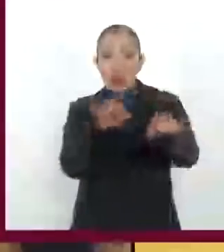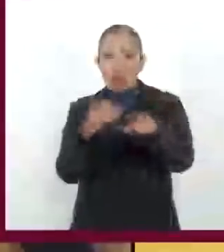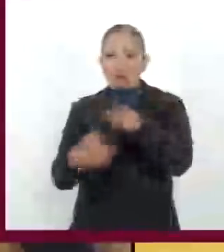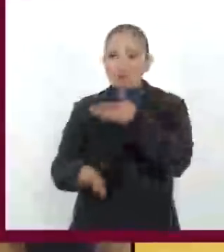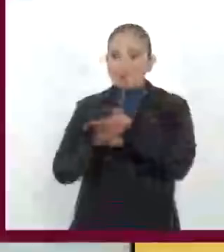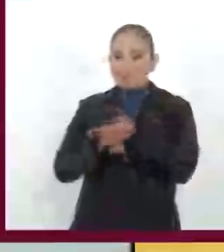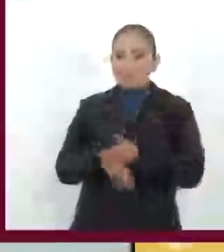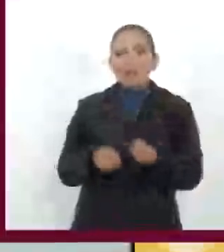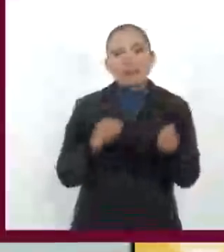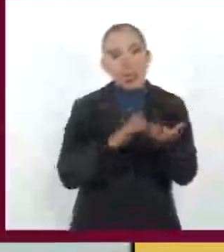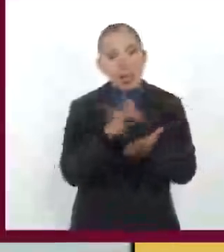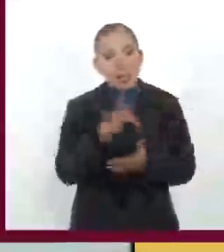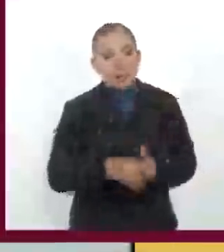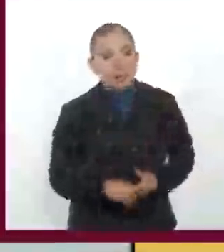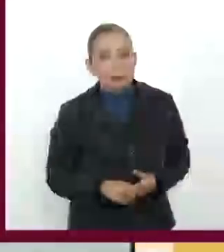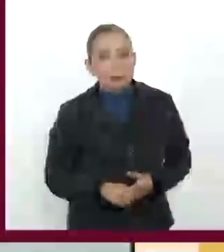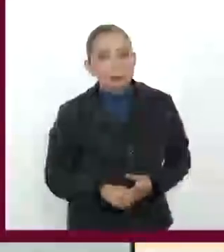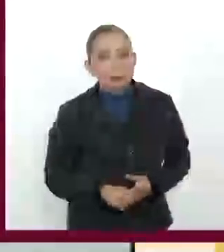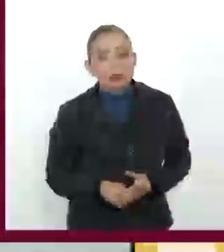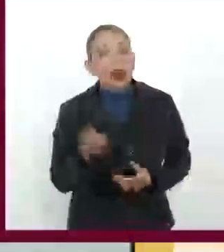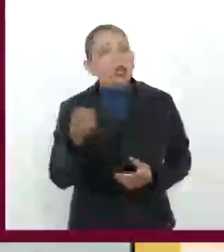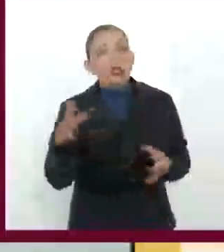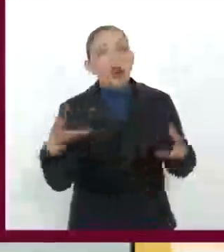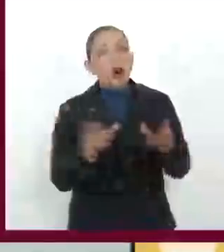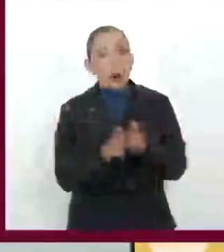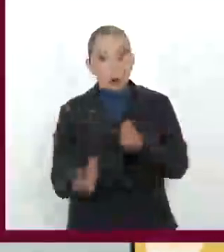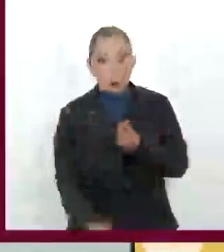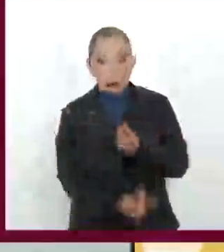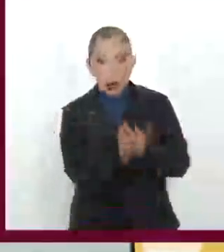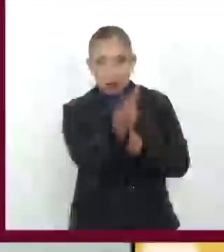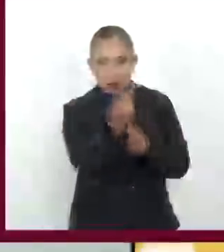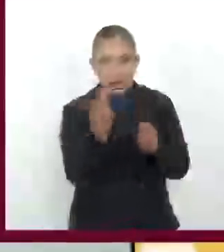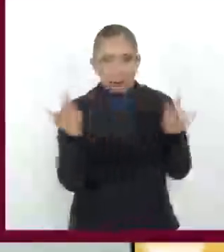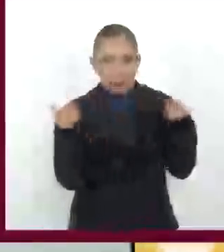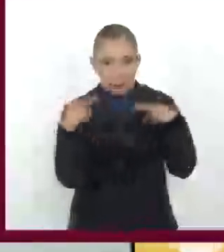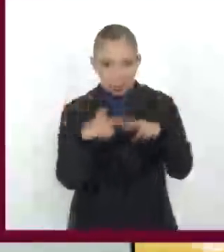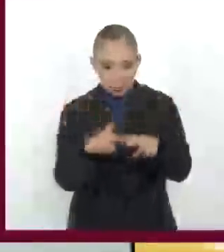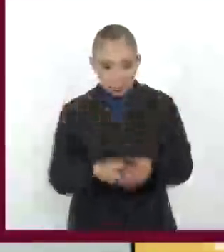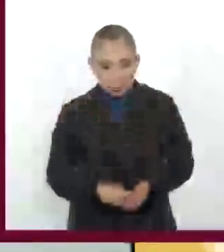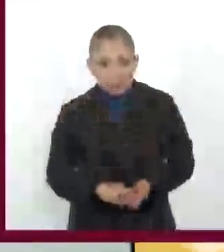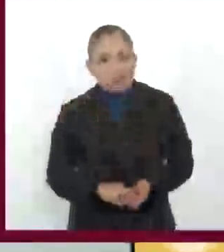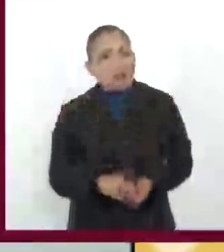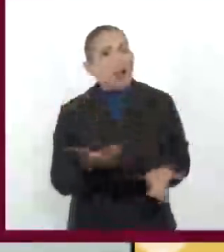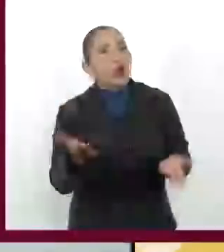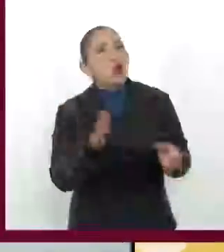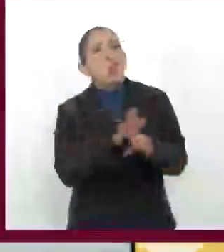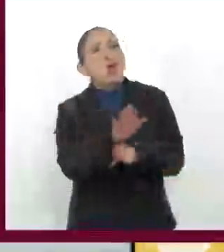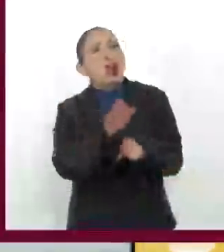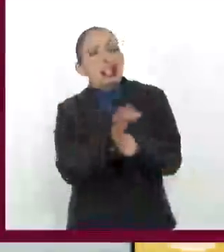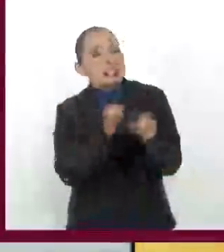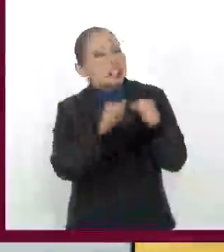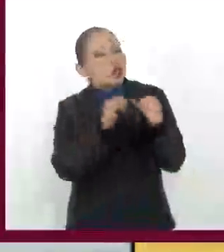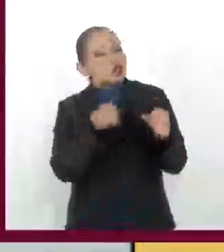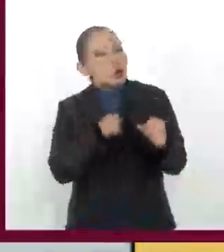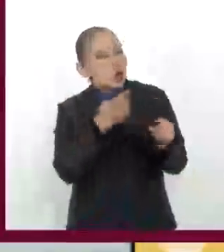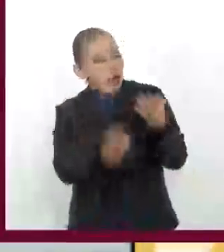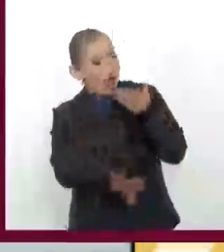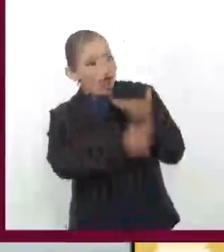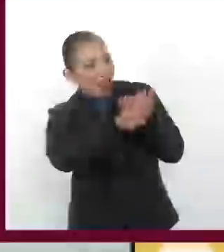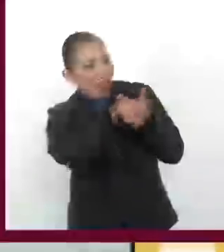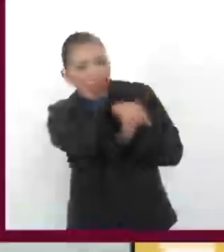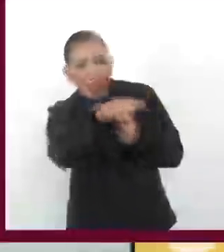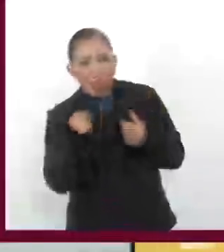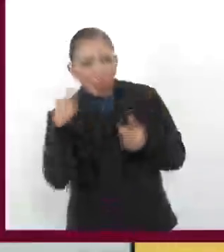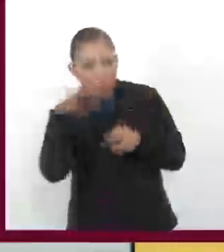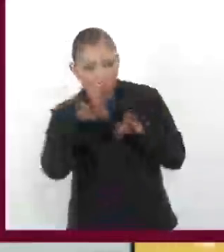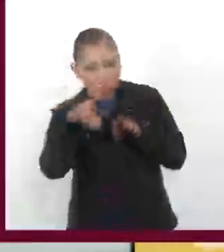servidores públicos. Muchas gracias, Lina. Y esto nos lleva a la siguiente pregunta a nuestros especialistas. ¿A qué instituciones se puede recurrir